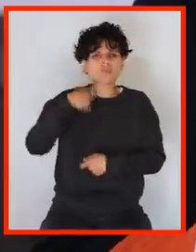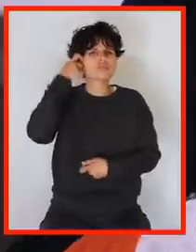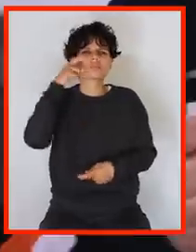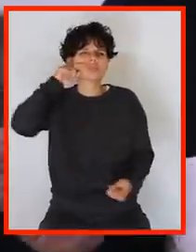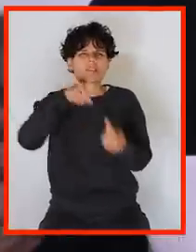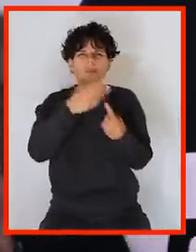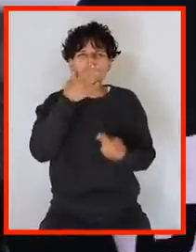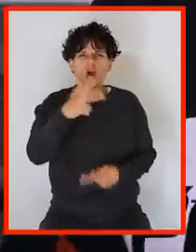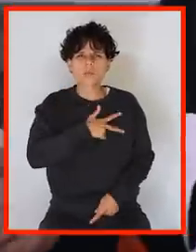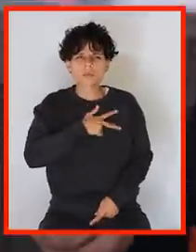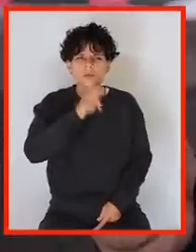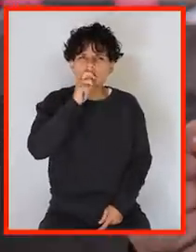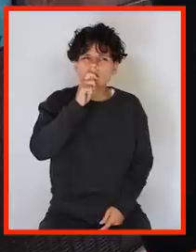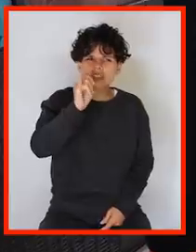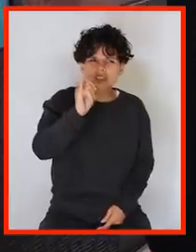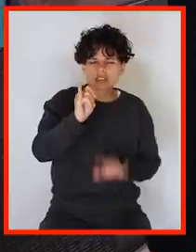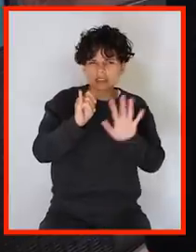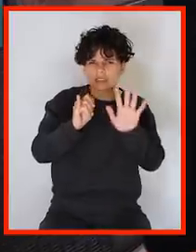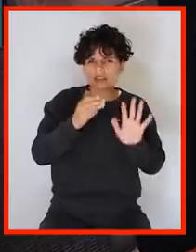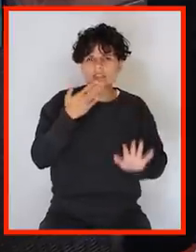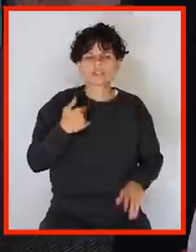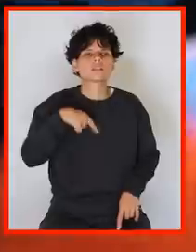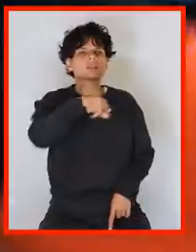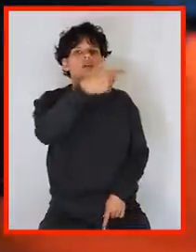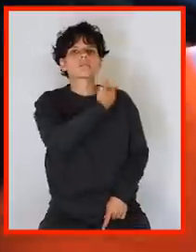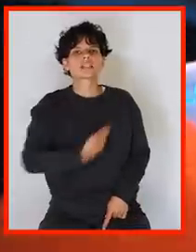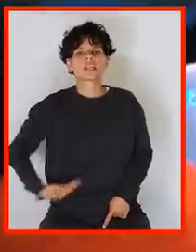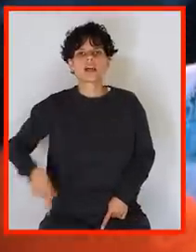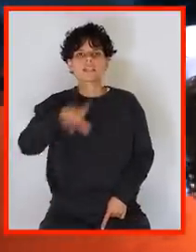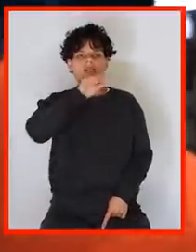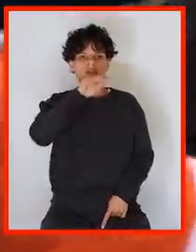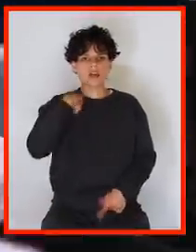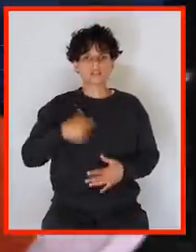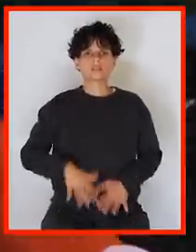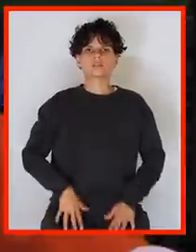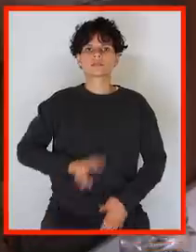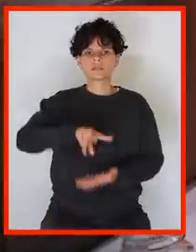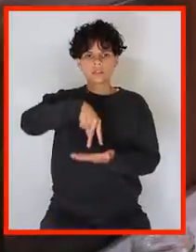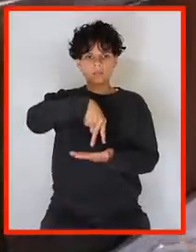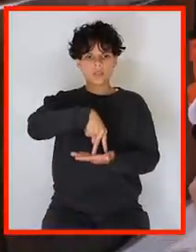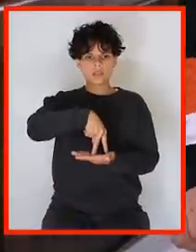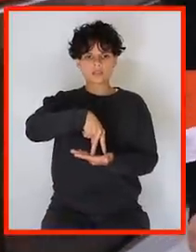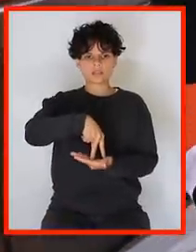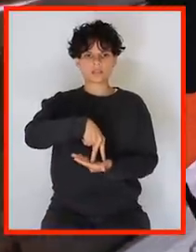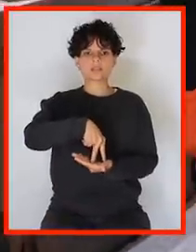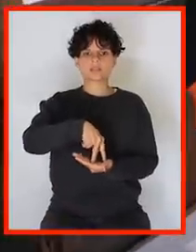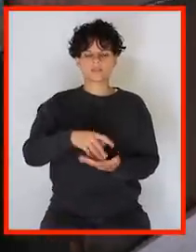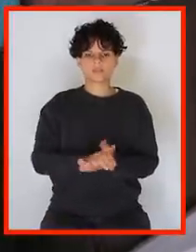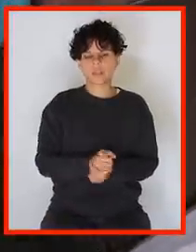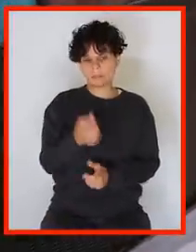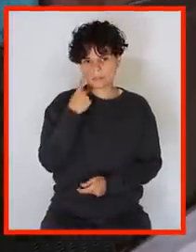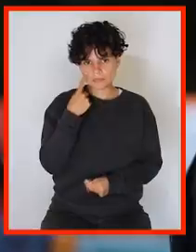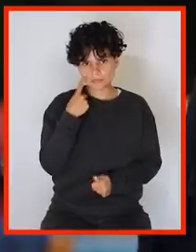clip? Prefiero fumar un pitito, ¿no? Espérate que te tengo un regalito. Habla el presidente, hay que pararse así. Sí. A cada rato, así,